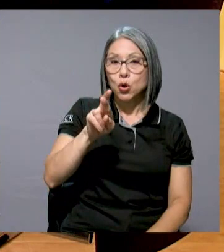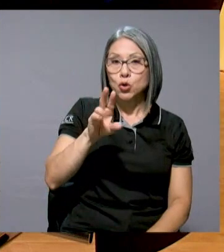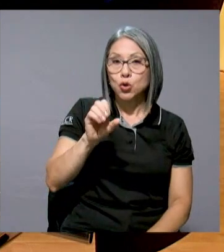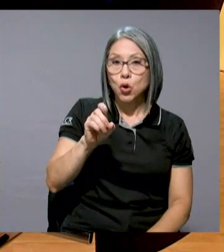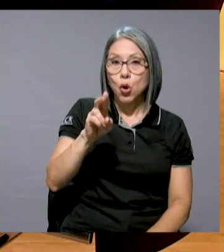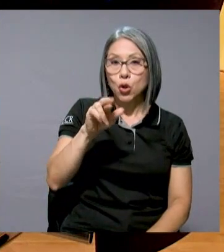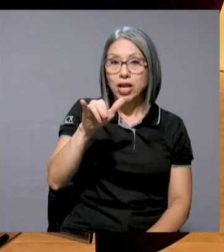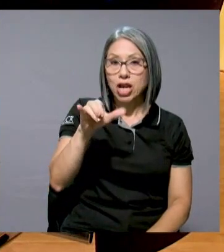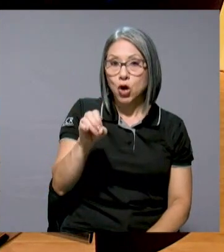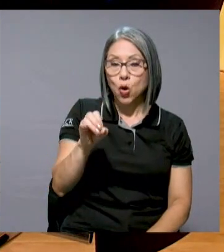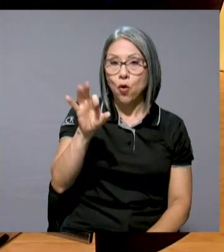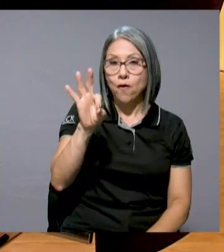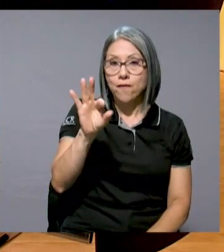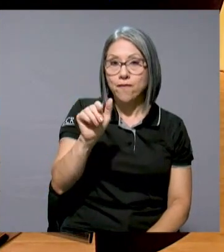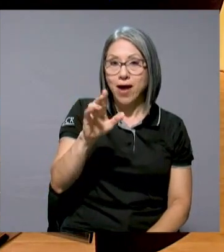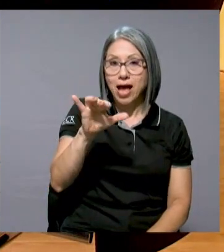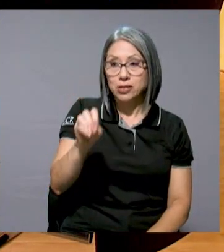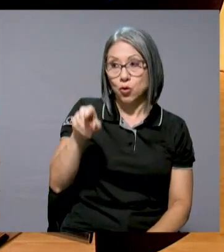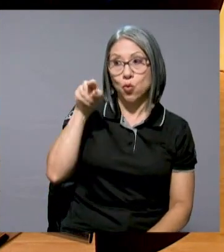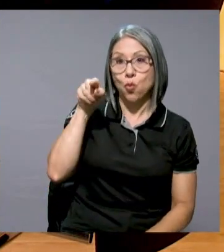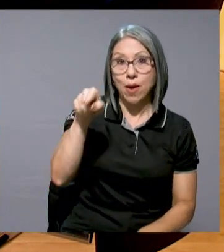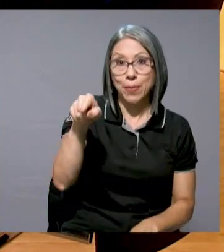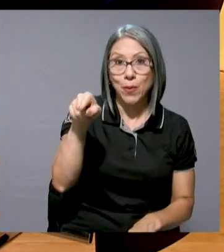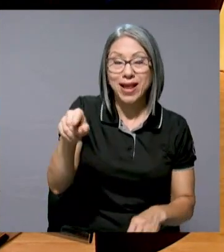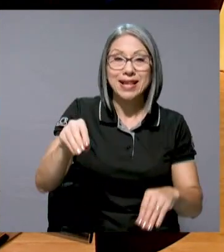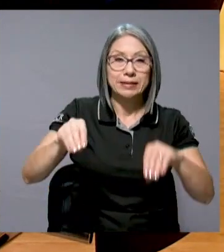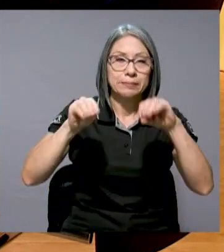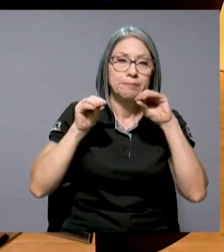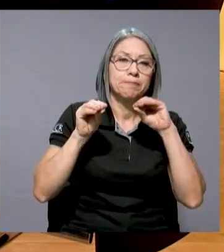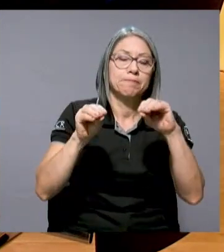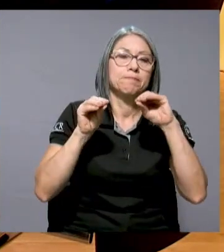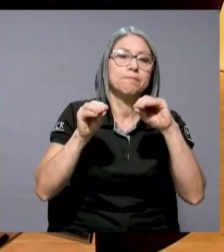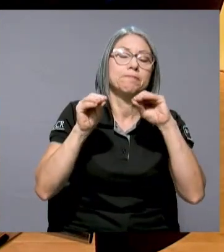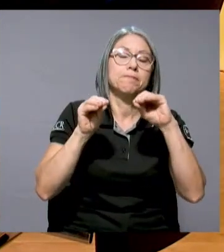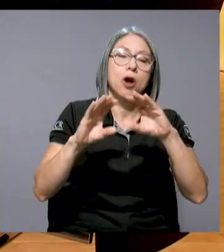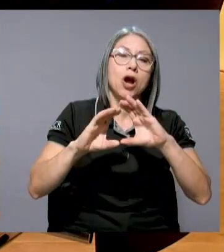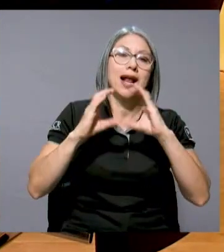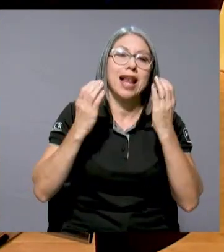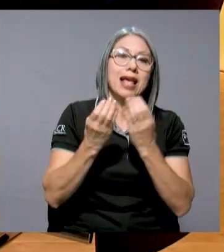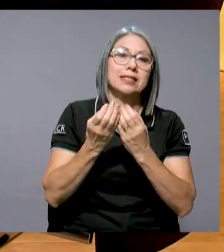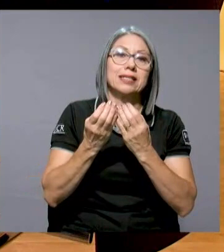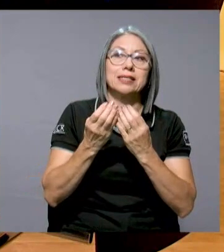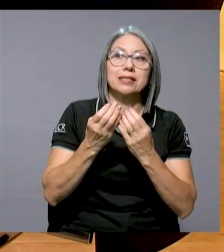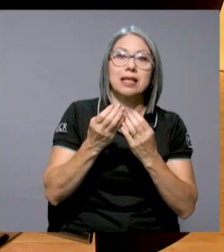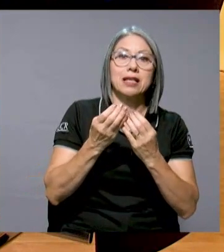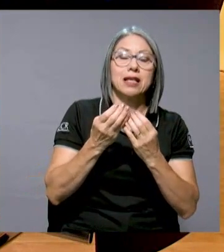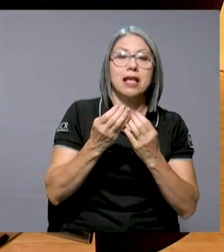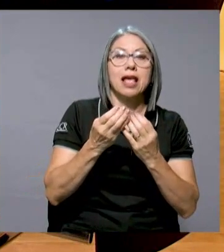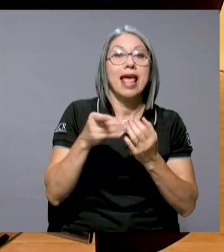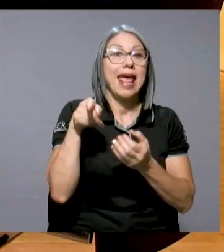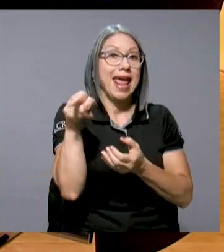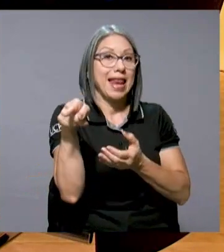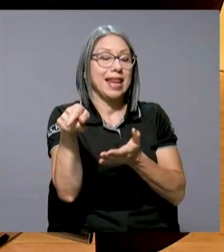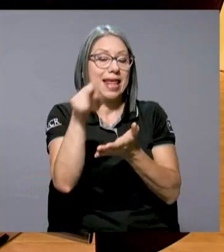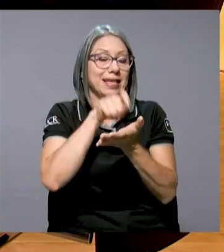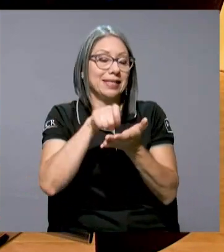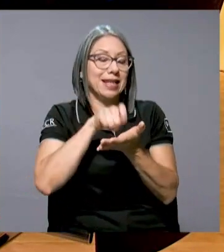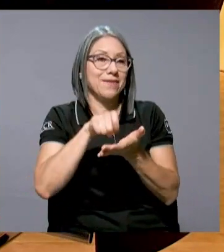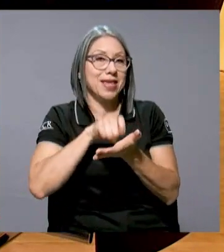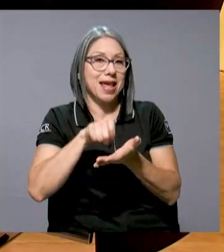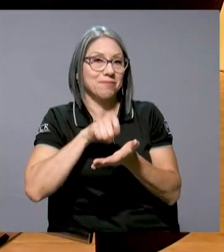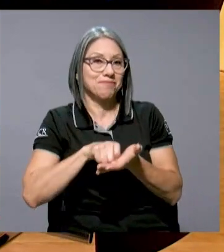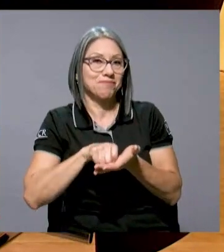cuando dictaba sus clases, que era la práctica normal, él escribía, ¿verdad?, en puño y letra, las clases